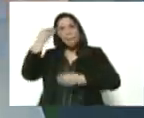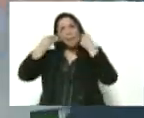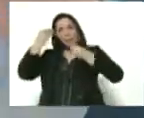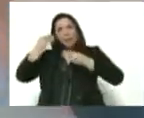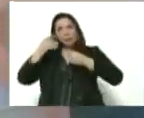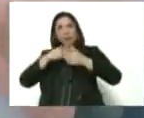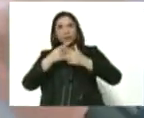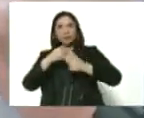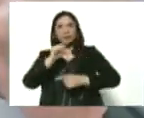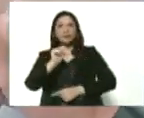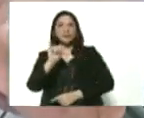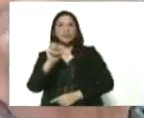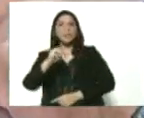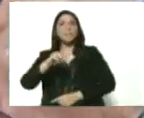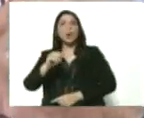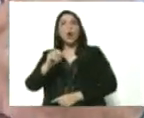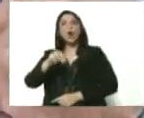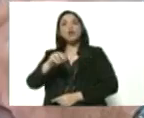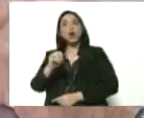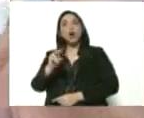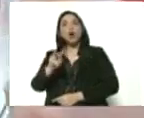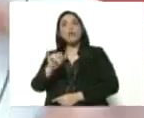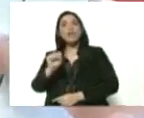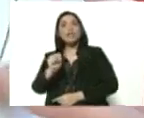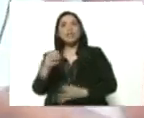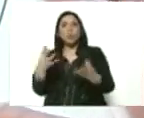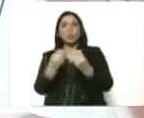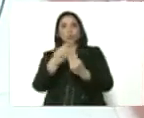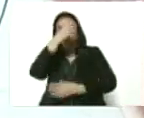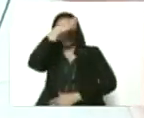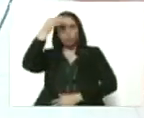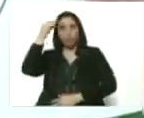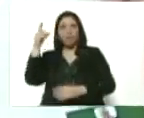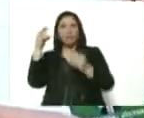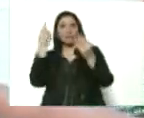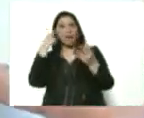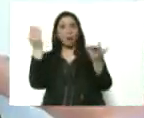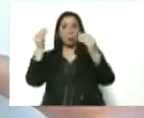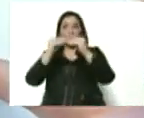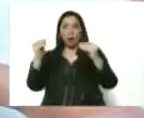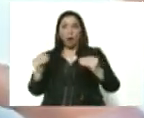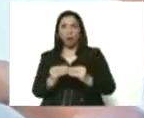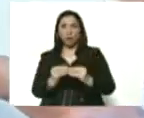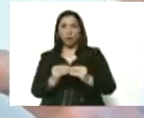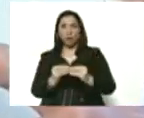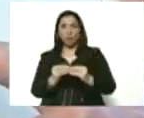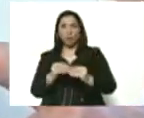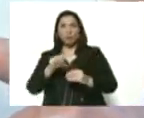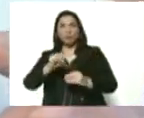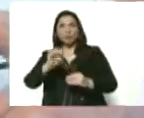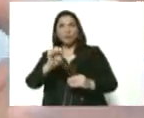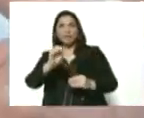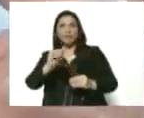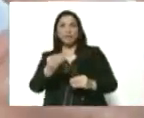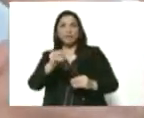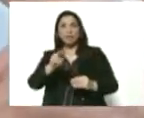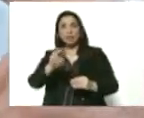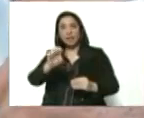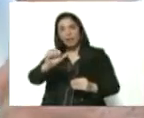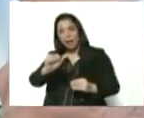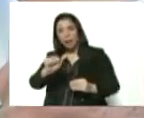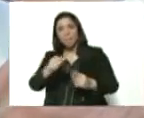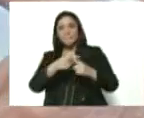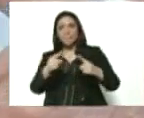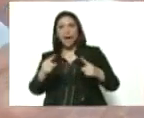Simonovic, que aquí está con Donald Trump, se pone de acuerdo con Antonio José Sequea para sacar de